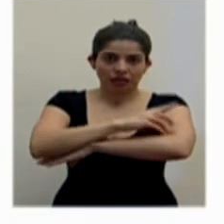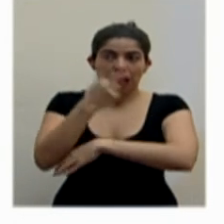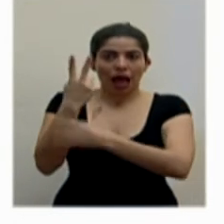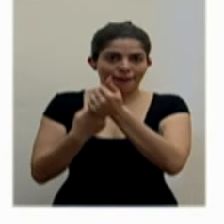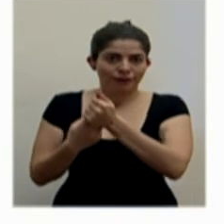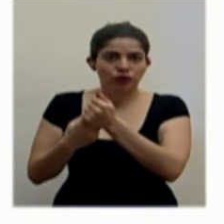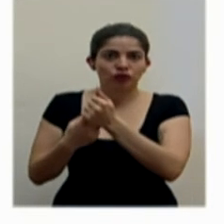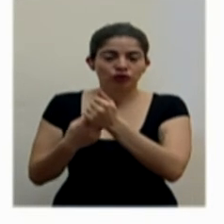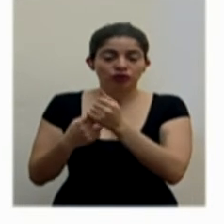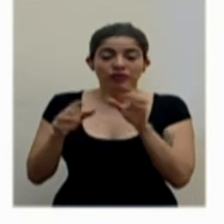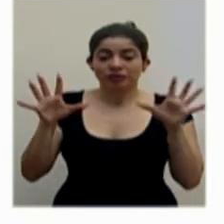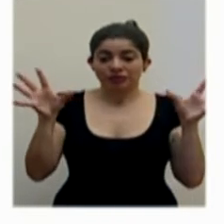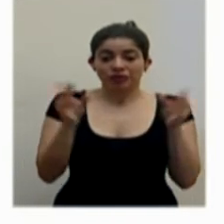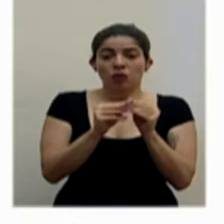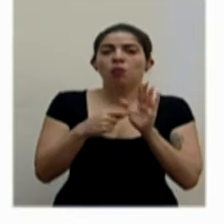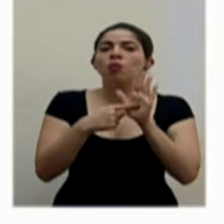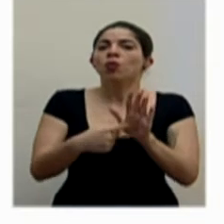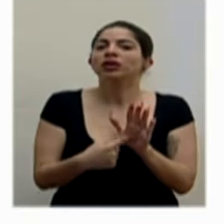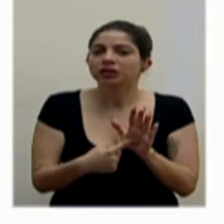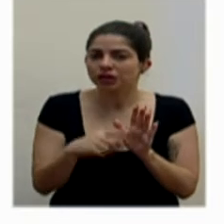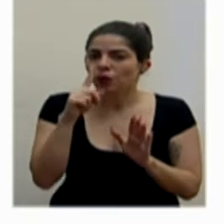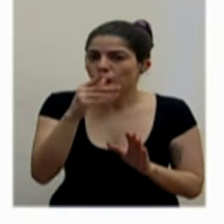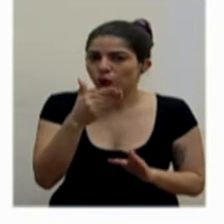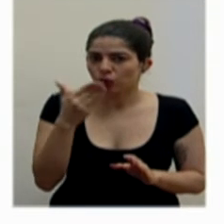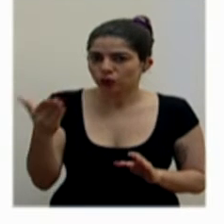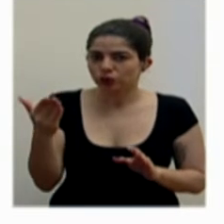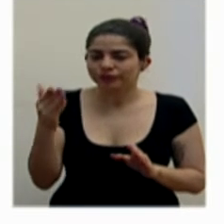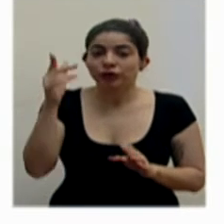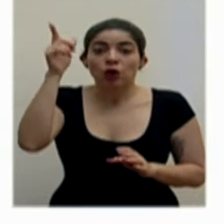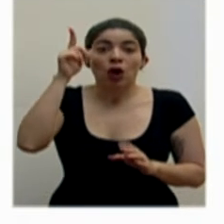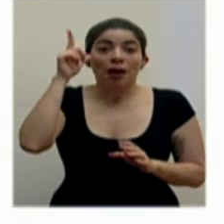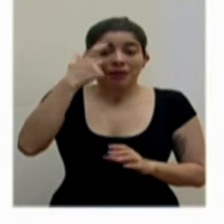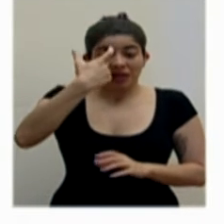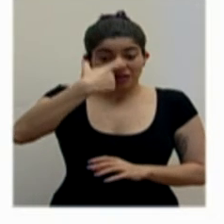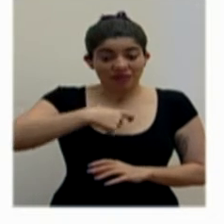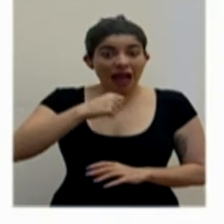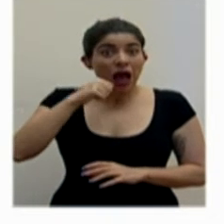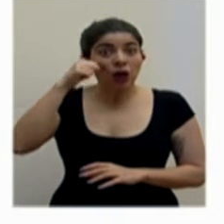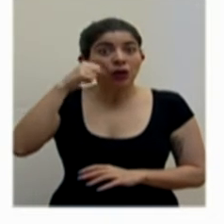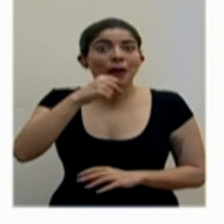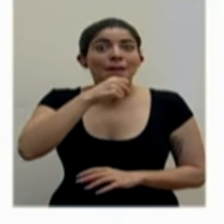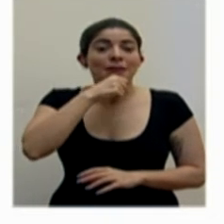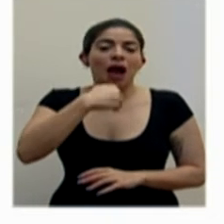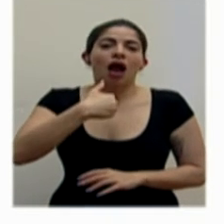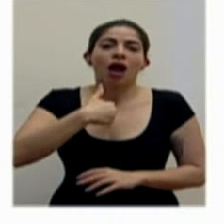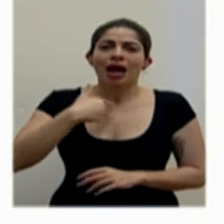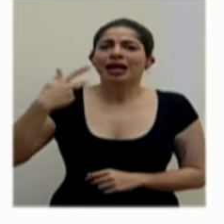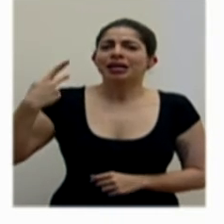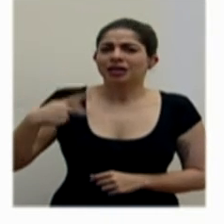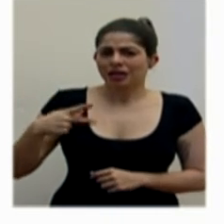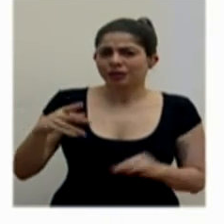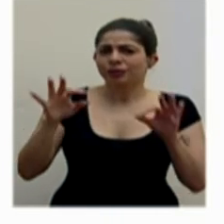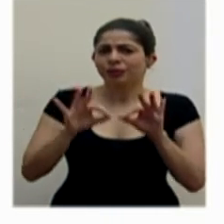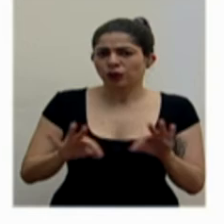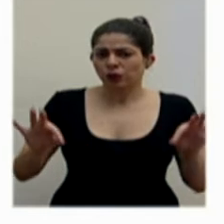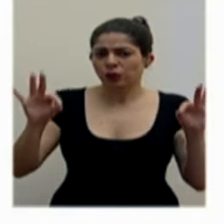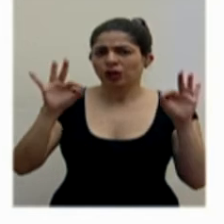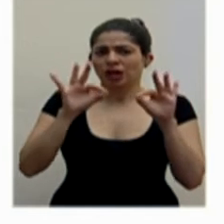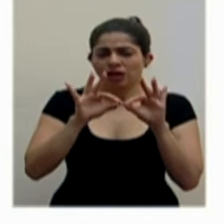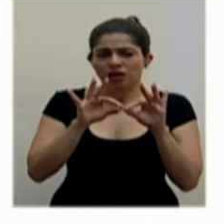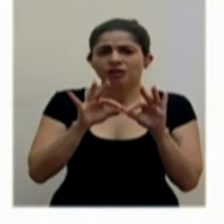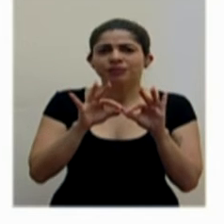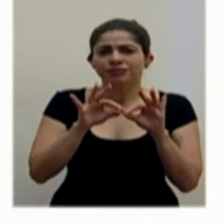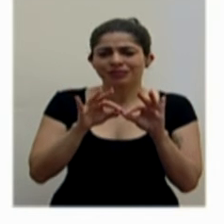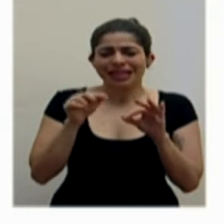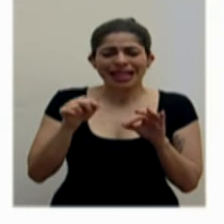grupos. Esto demuestra una cosa. Obviamente, ser un adulto mayor es un factor de riesgo muy importante.